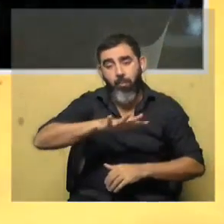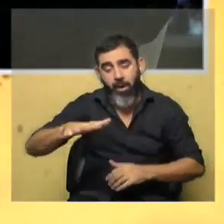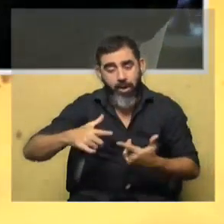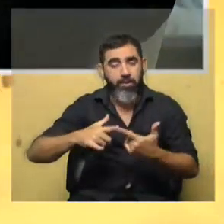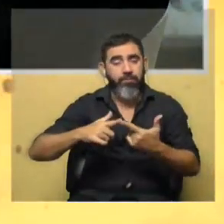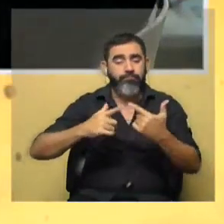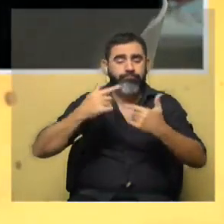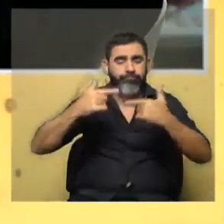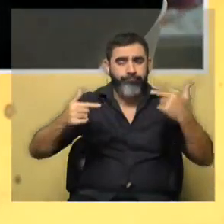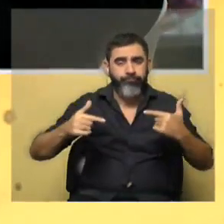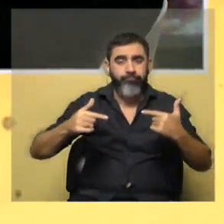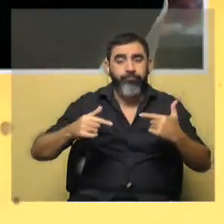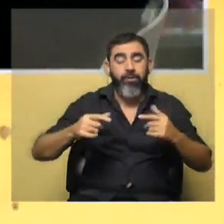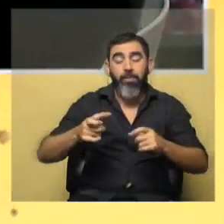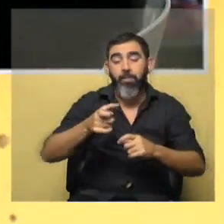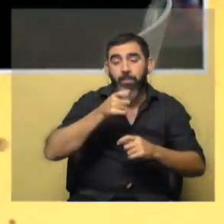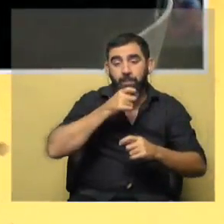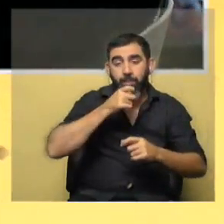demás, que erosionan la roca,